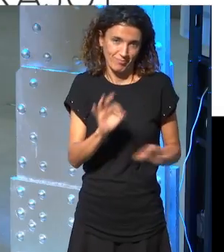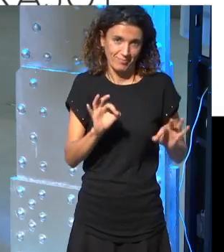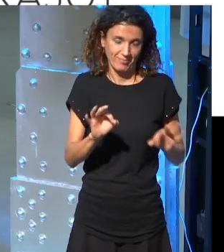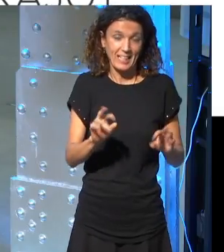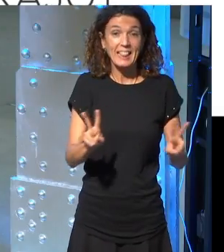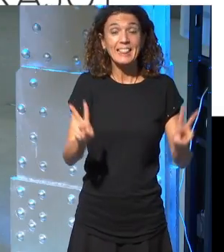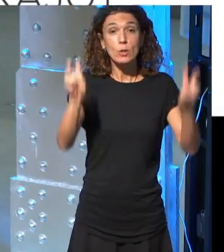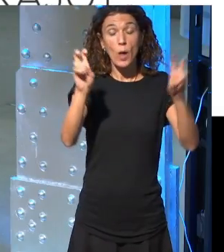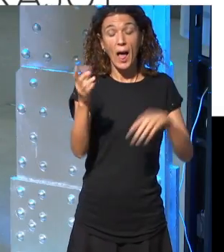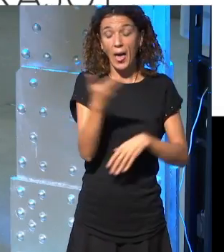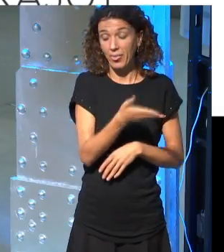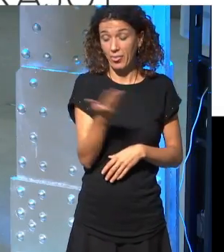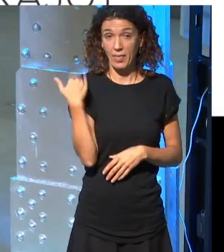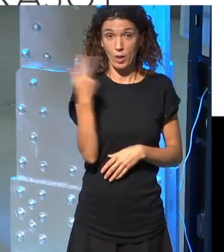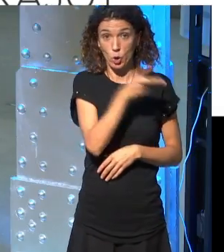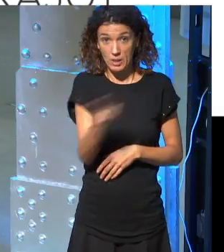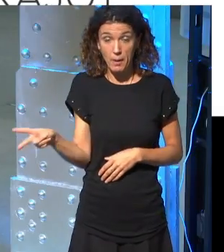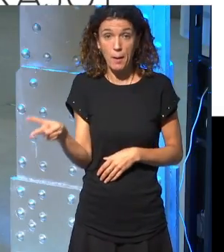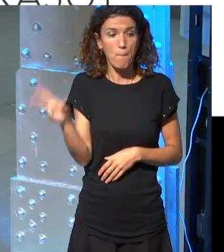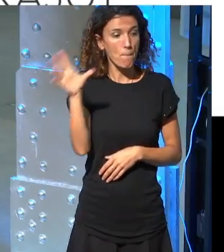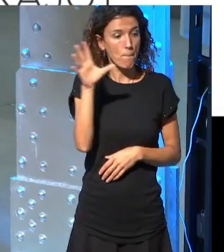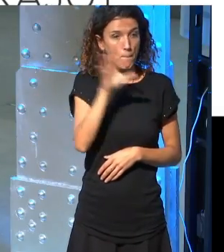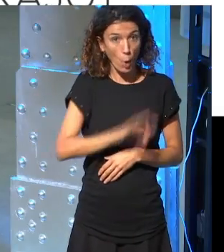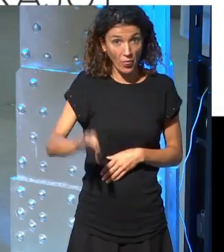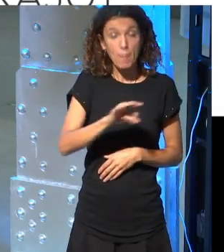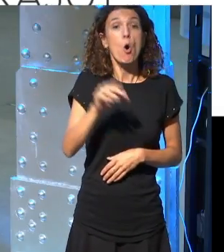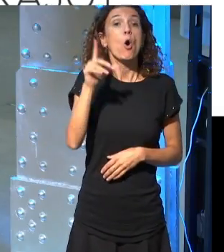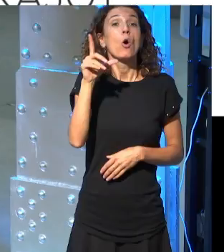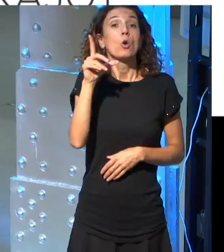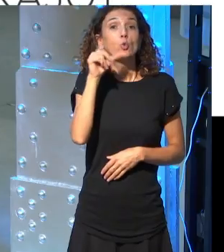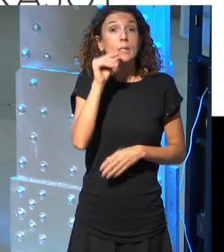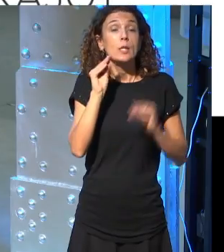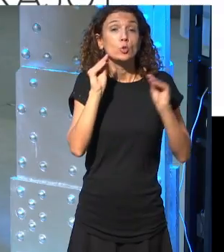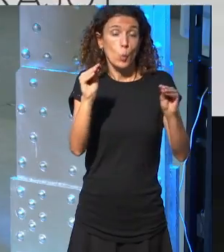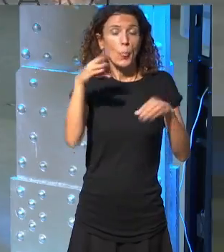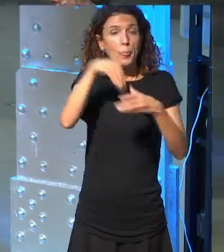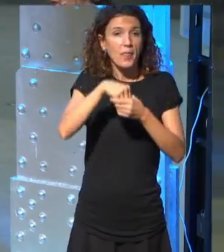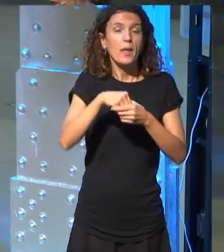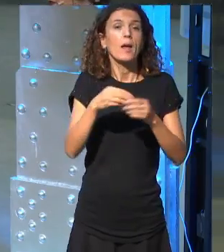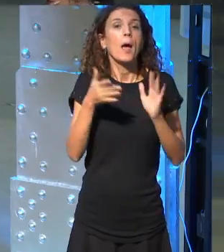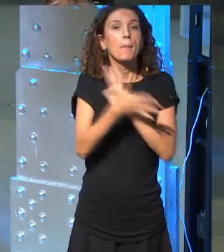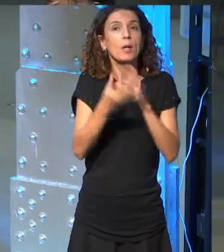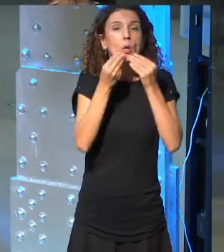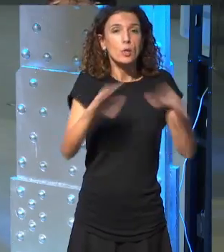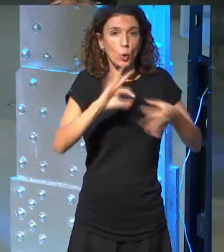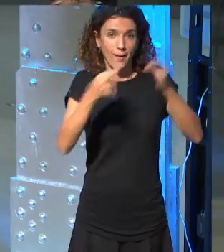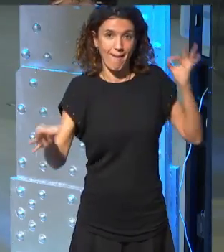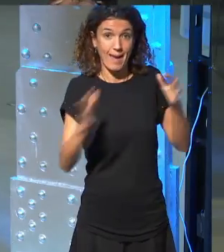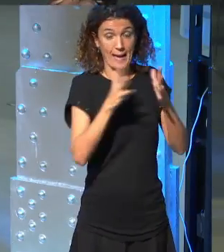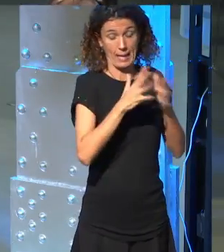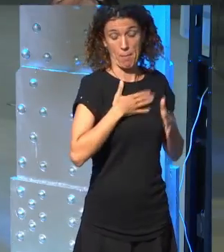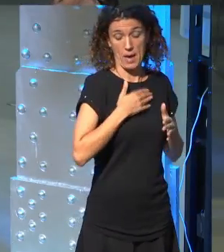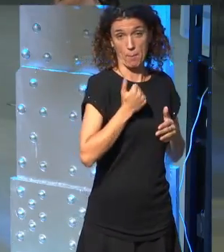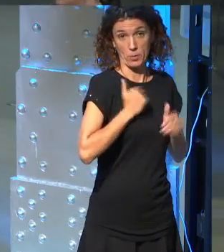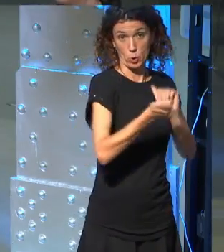Este titular es porque hace 2 semanas Podemos, el fin de semana, en su cuenta de Twitter contó un hilo utilizando mi esquema para